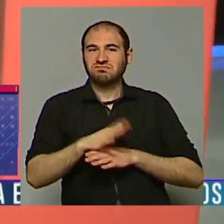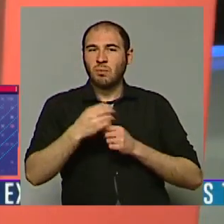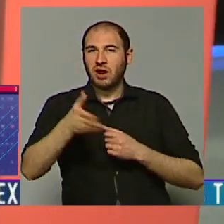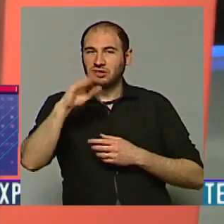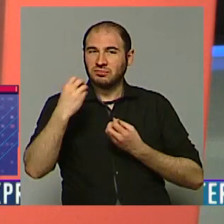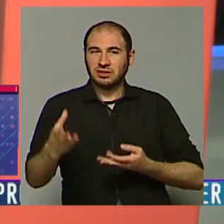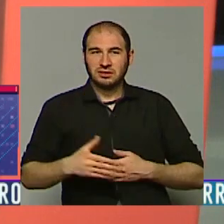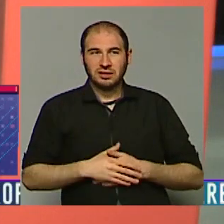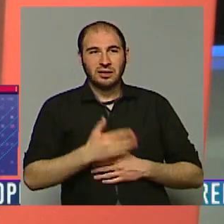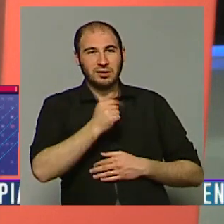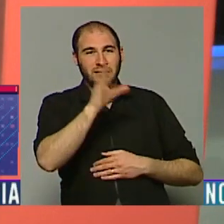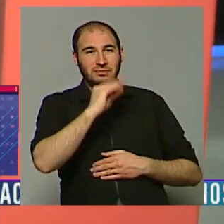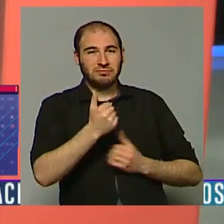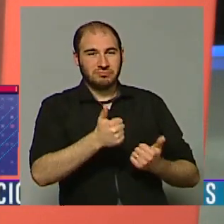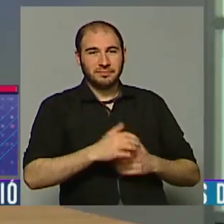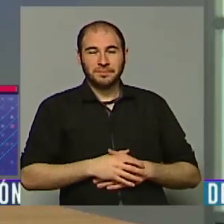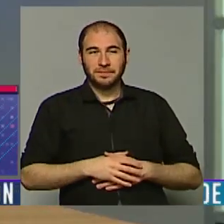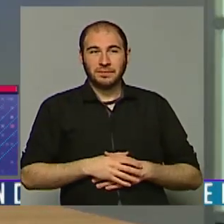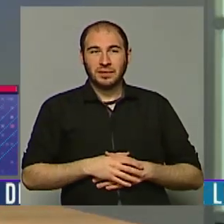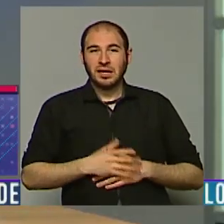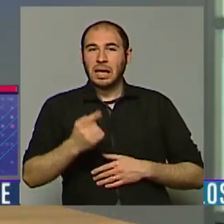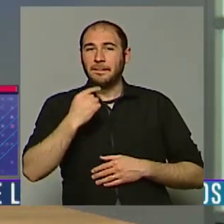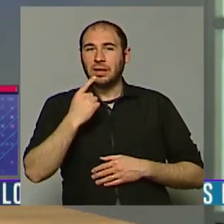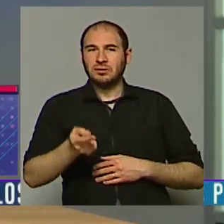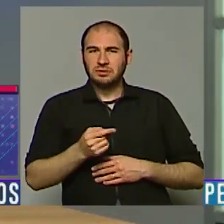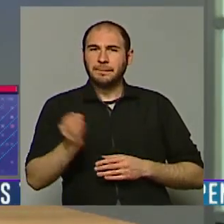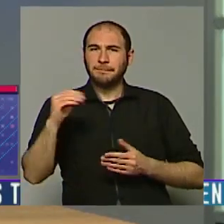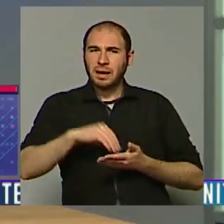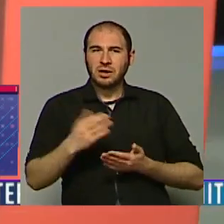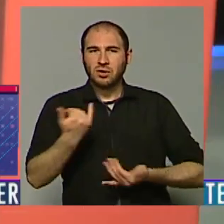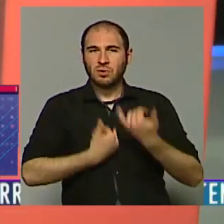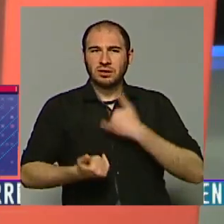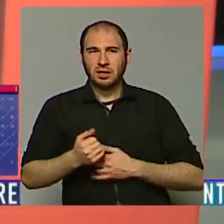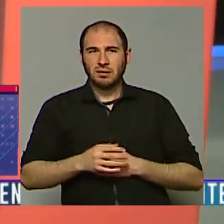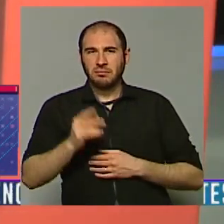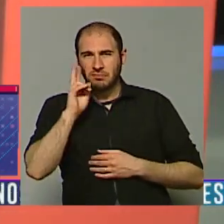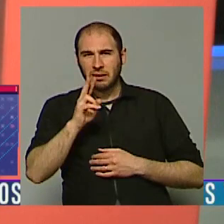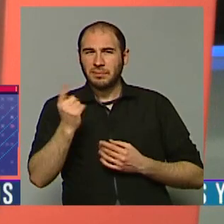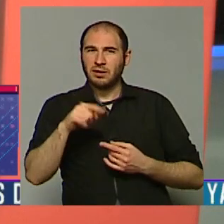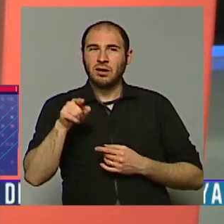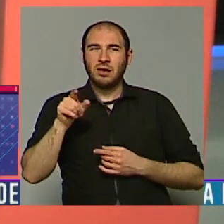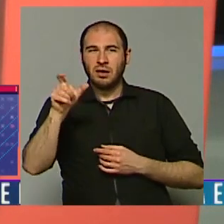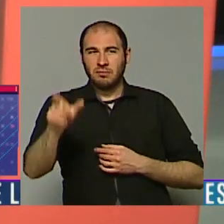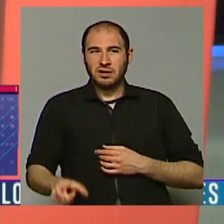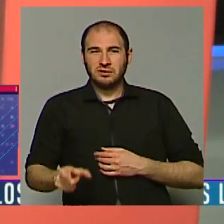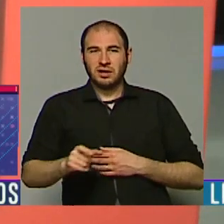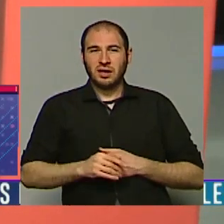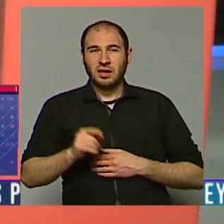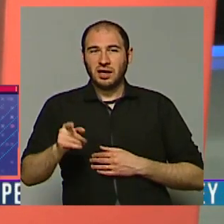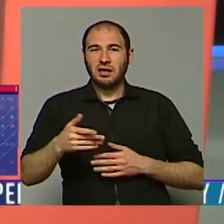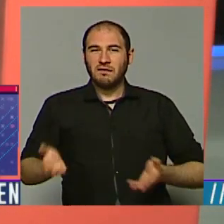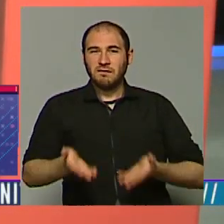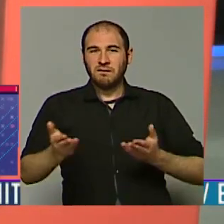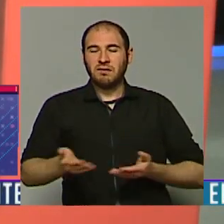noches, Alejandro, ¿cómo estás? Hola, buenas noches, muy bien. Bueno, queríamos ahondar un poco más, obviamente estuvimos mirando, pero qué mejor que lo diga alguien que es